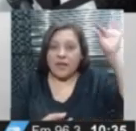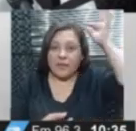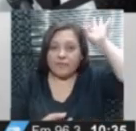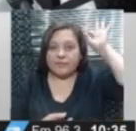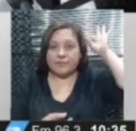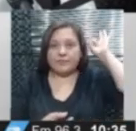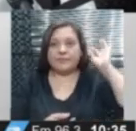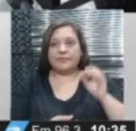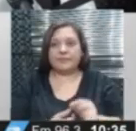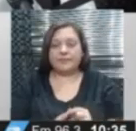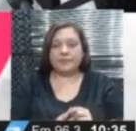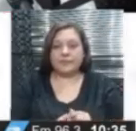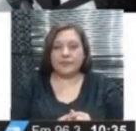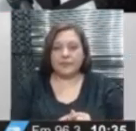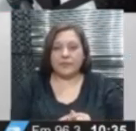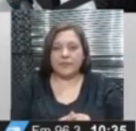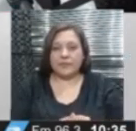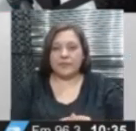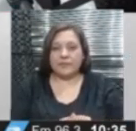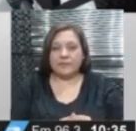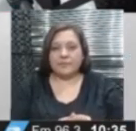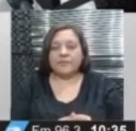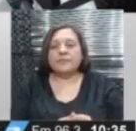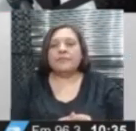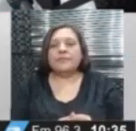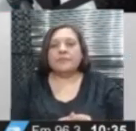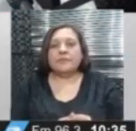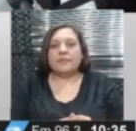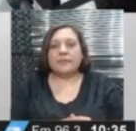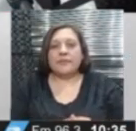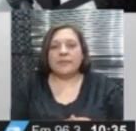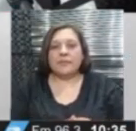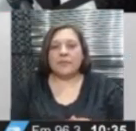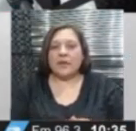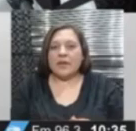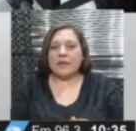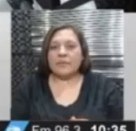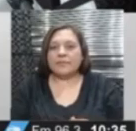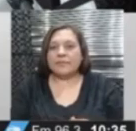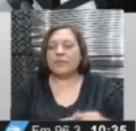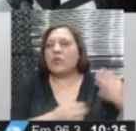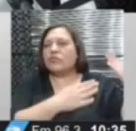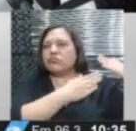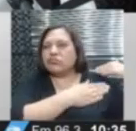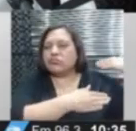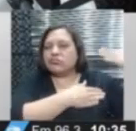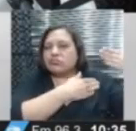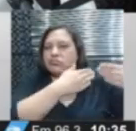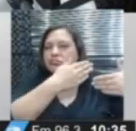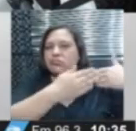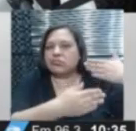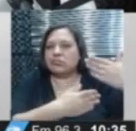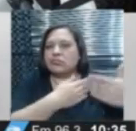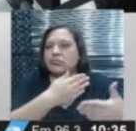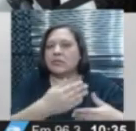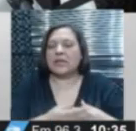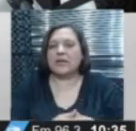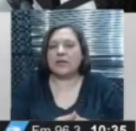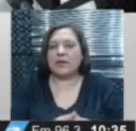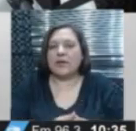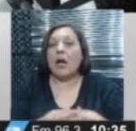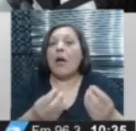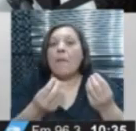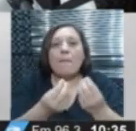claro han tenido eh No una serie de presidentes como en la mayoría de los países de África que siempre han